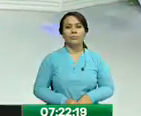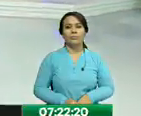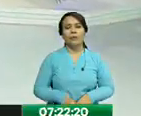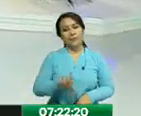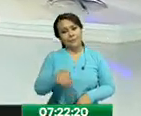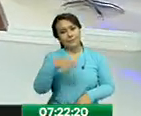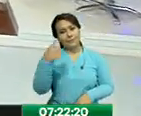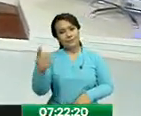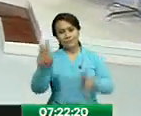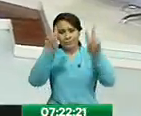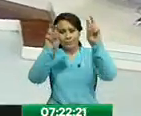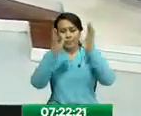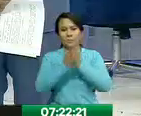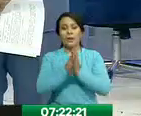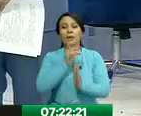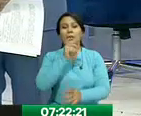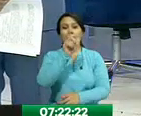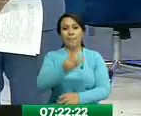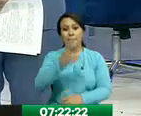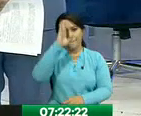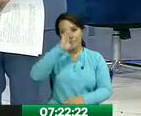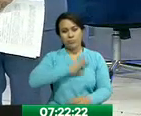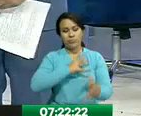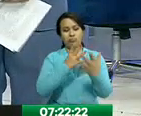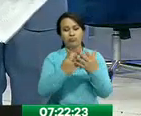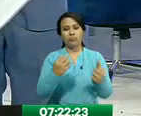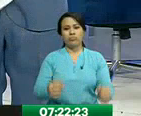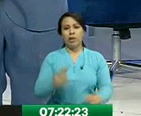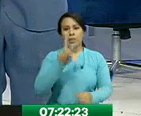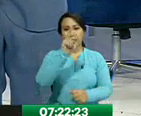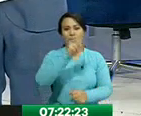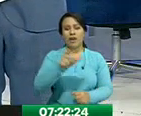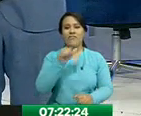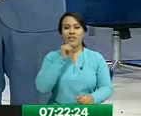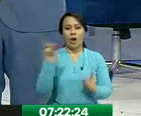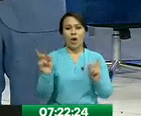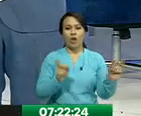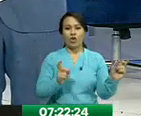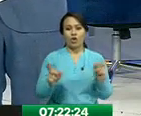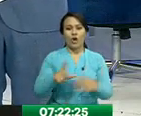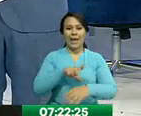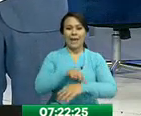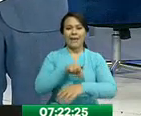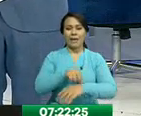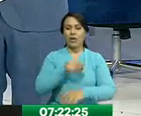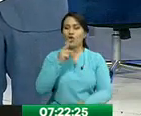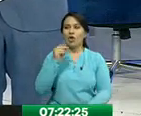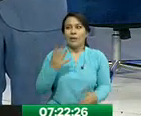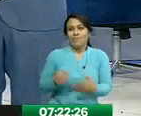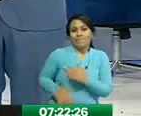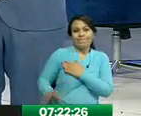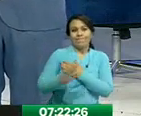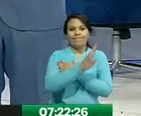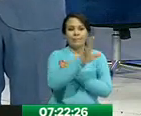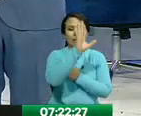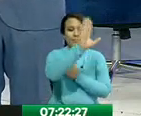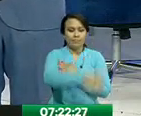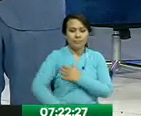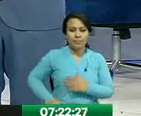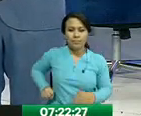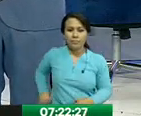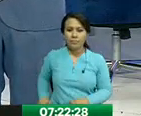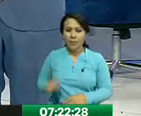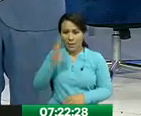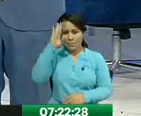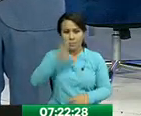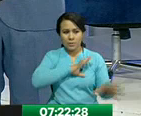Por otra parte, la policía detuvo a dos sujetos que intentaron evadir un control en el cantón Quevedo, provincia de Los Ríos. Durante la aprehensión